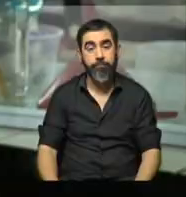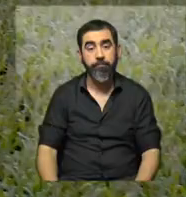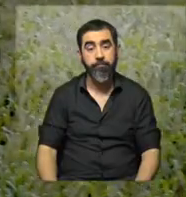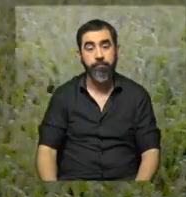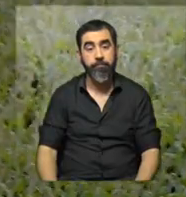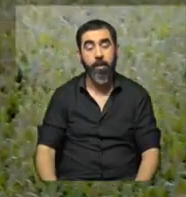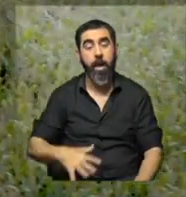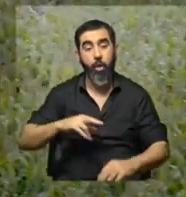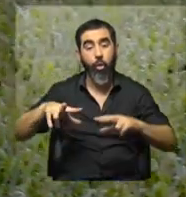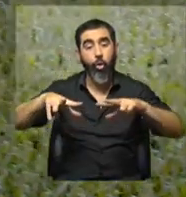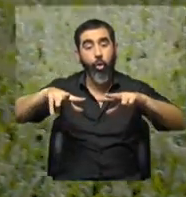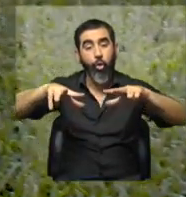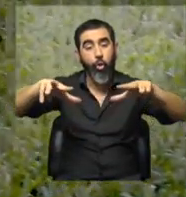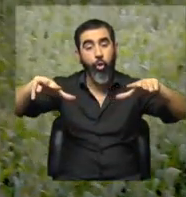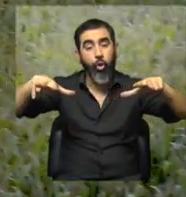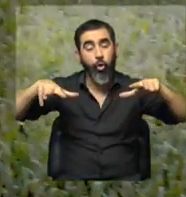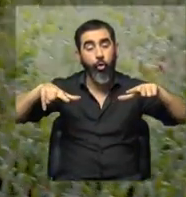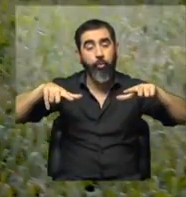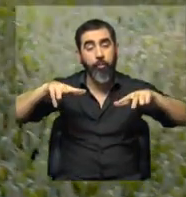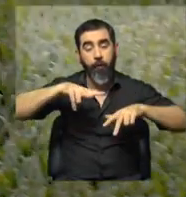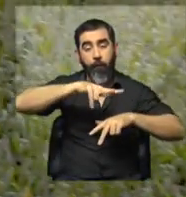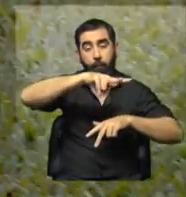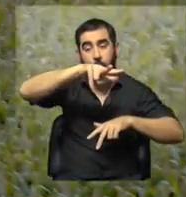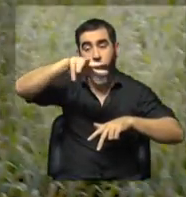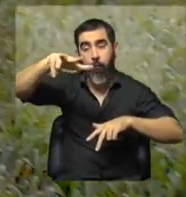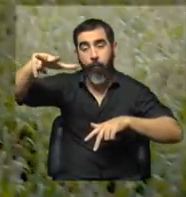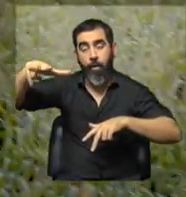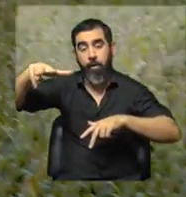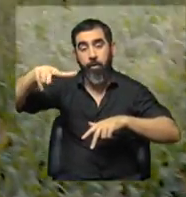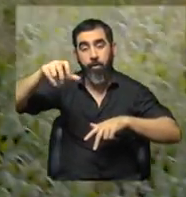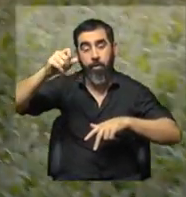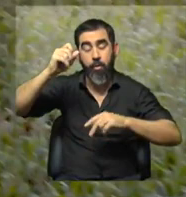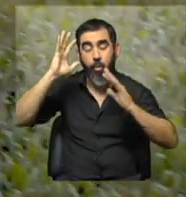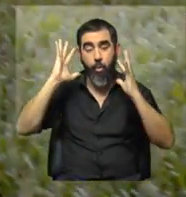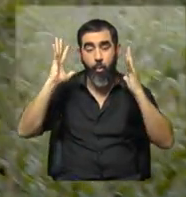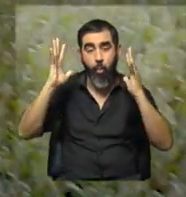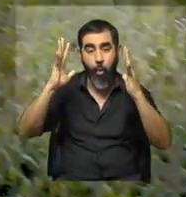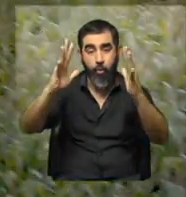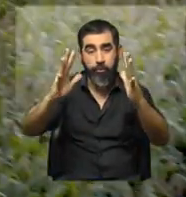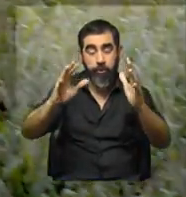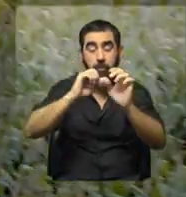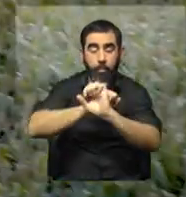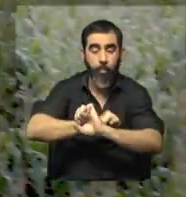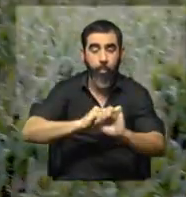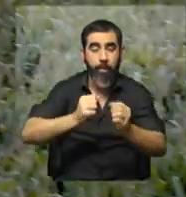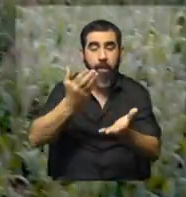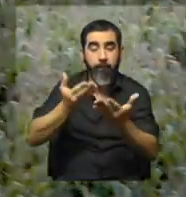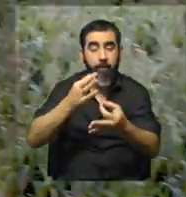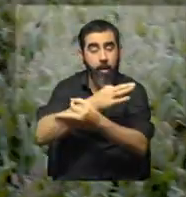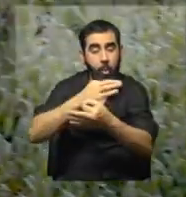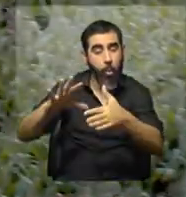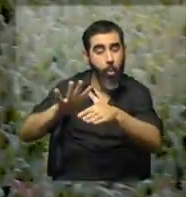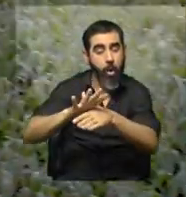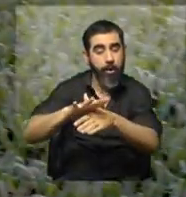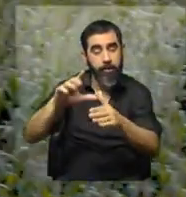utilizamos un dron para hacer vuelos sobre el bosque, lo que nos permite evaluar la exactitud de